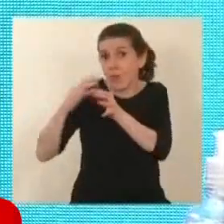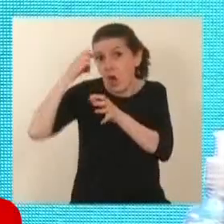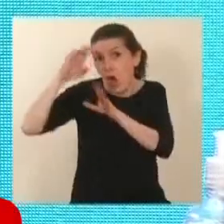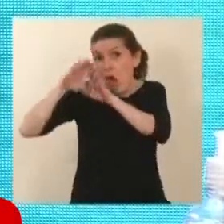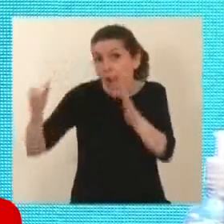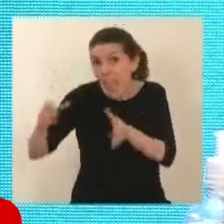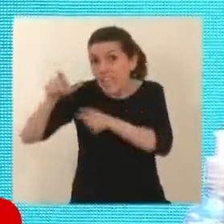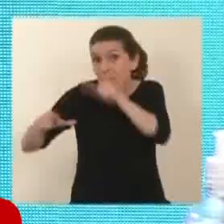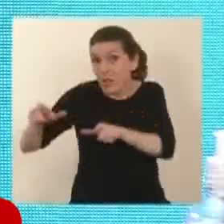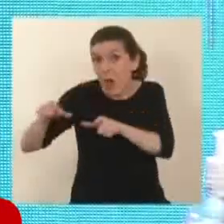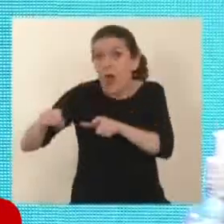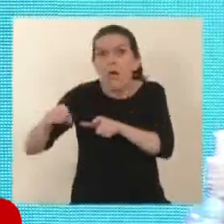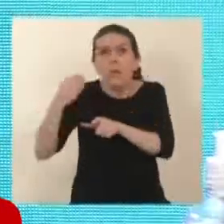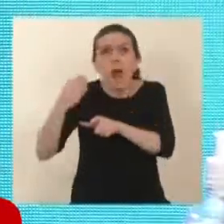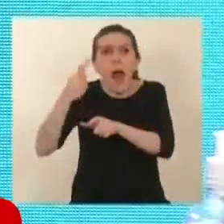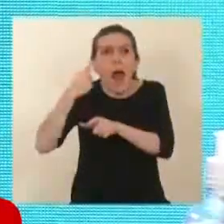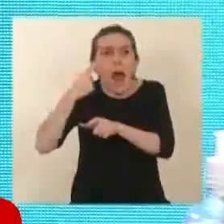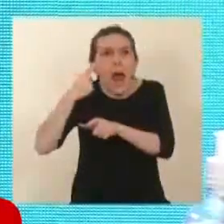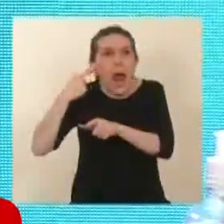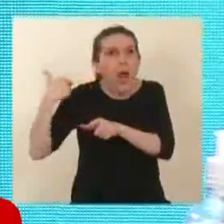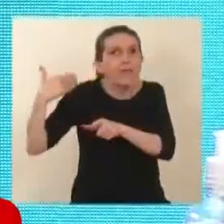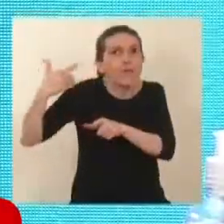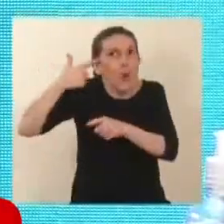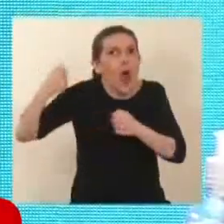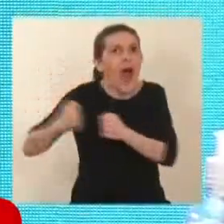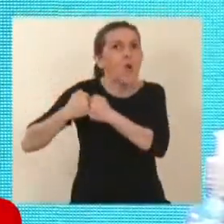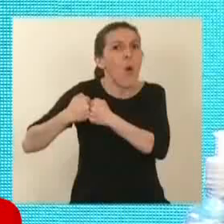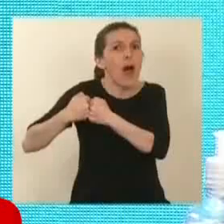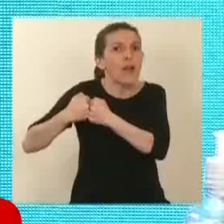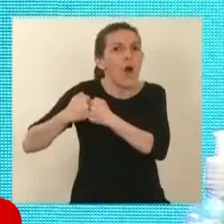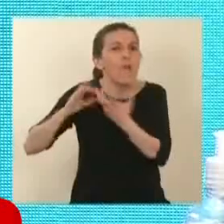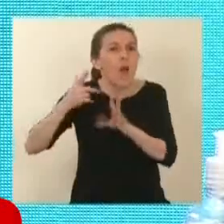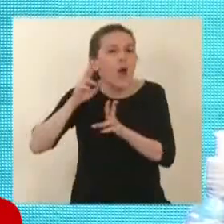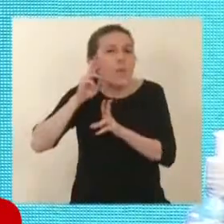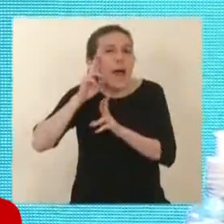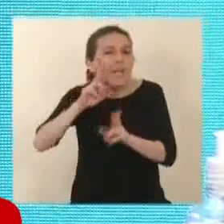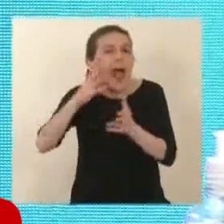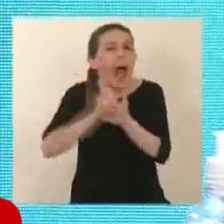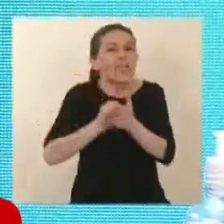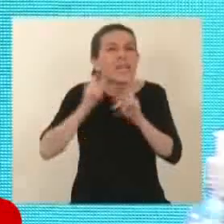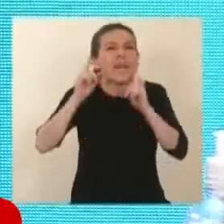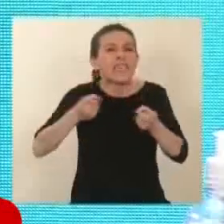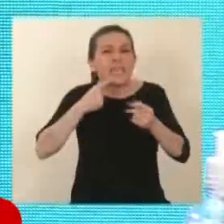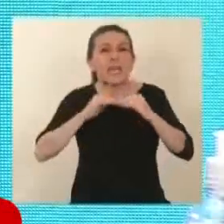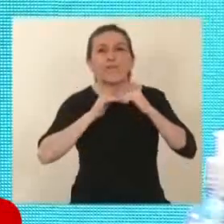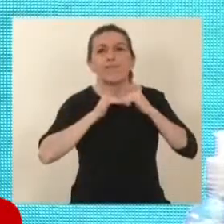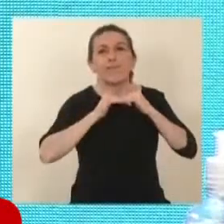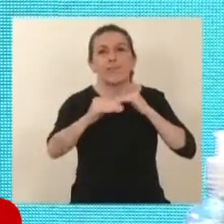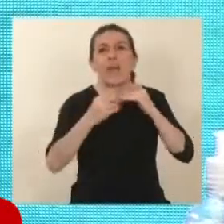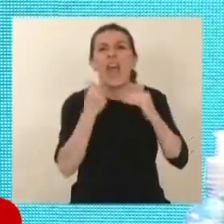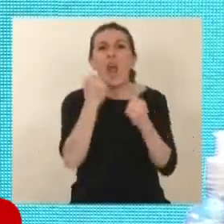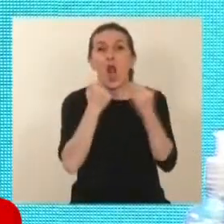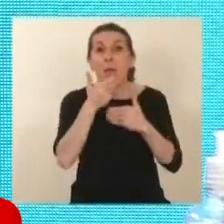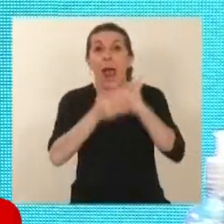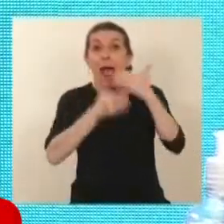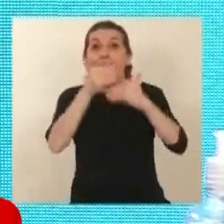de poder tener un acuerdo que respetase la idea de restaurar la sostenibilidad, que nos pusiese en una